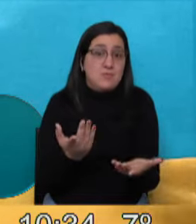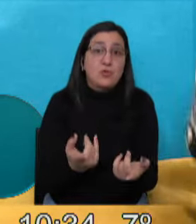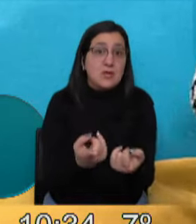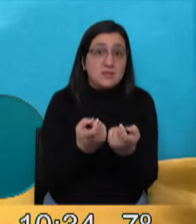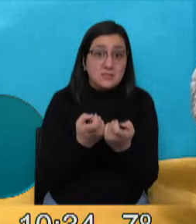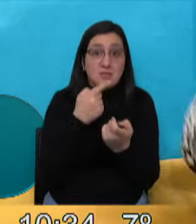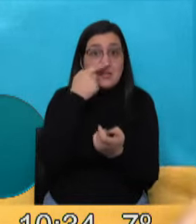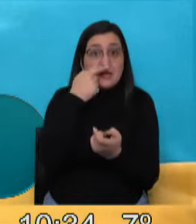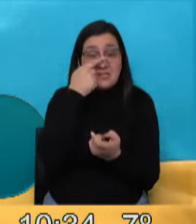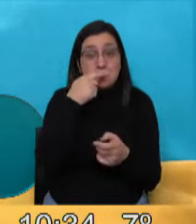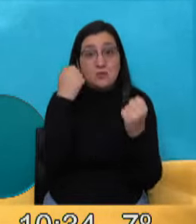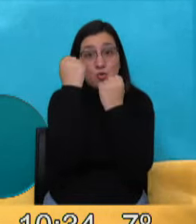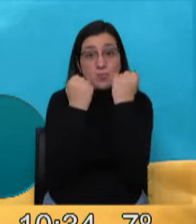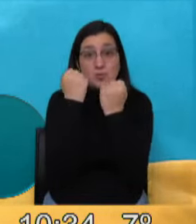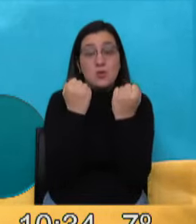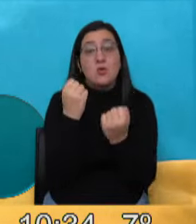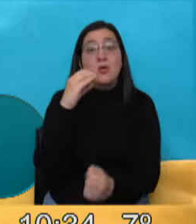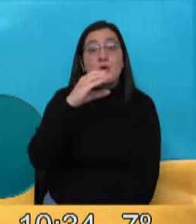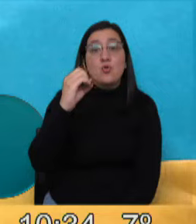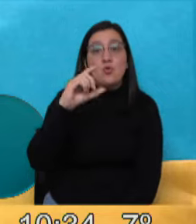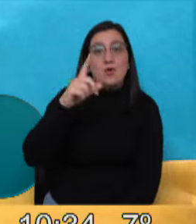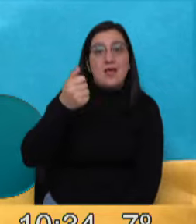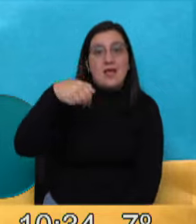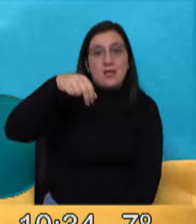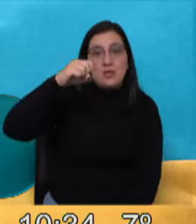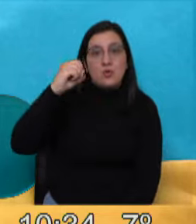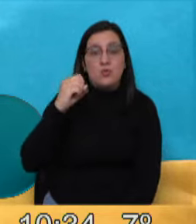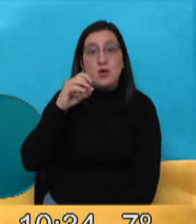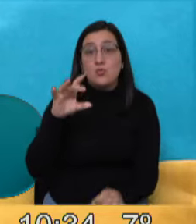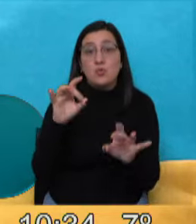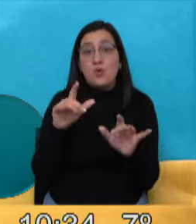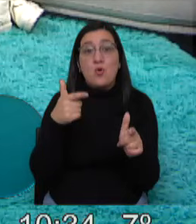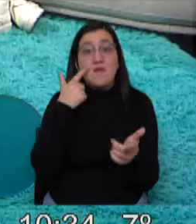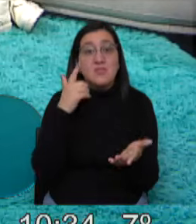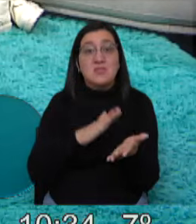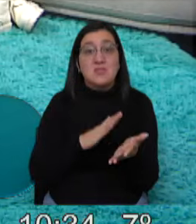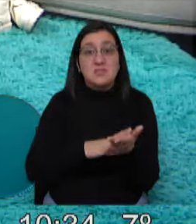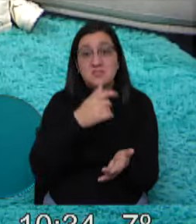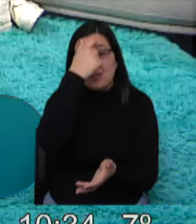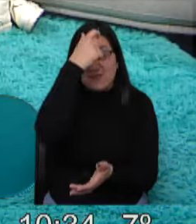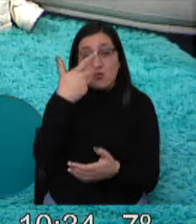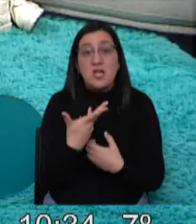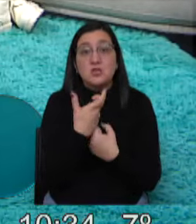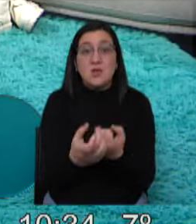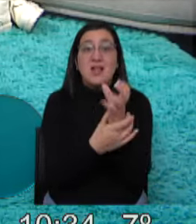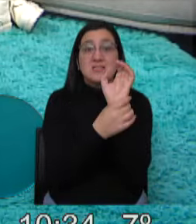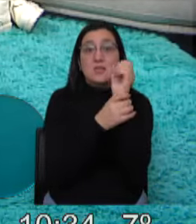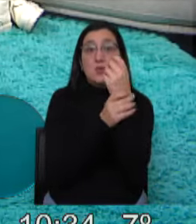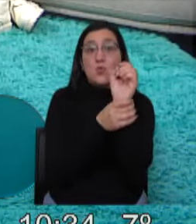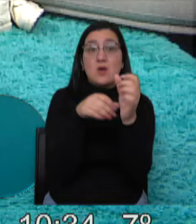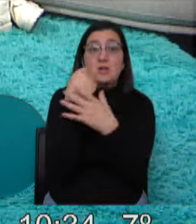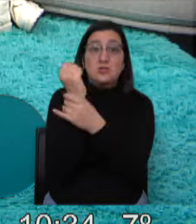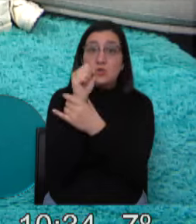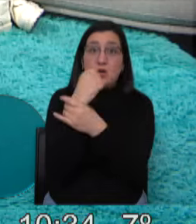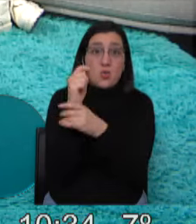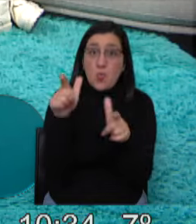e intereses económicos. El colágeno natural no tiene evidencia científica de que ayude a las articulaciones o que te prevenga o te mejore,